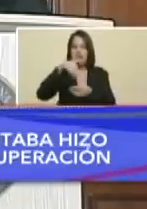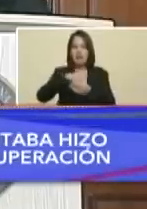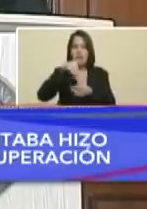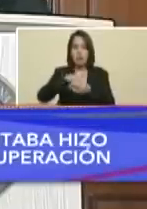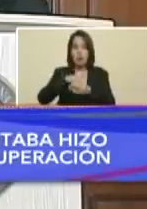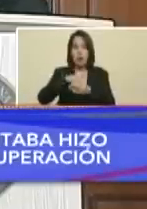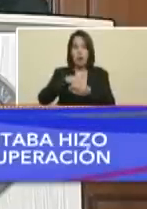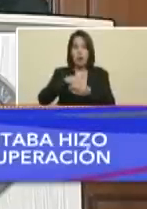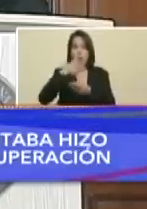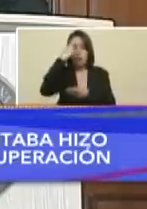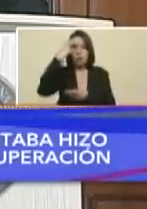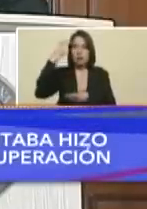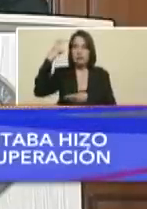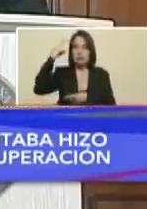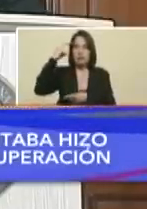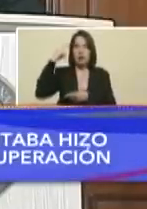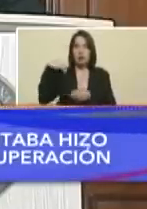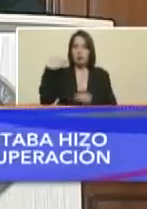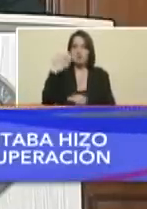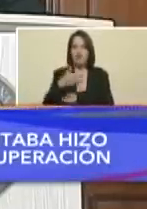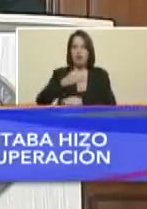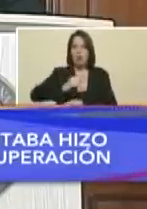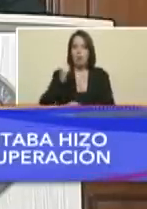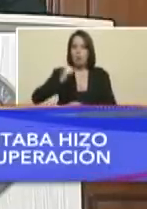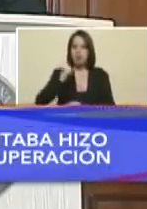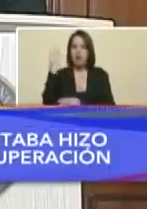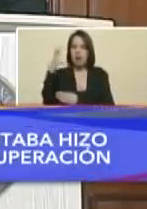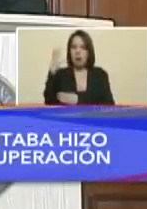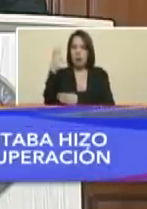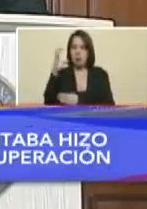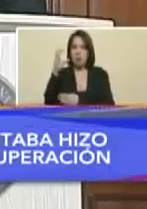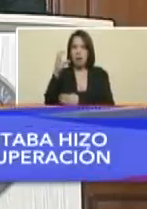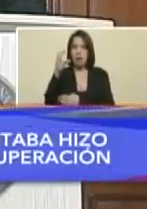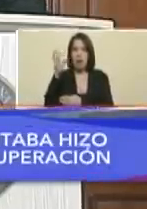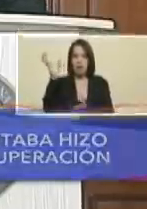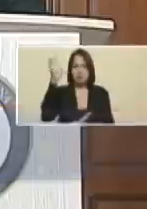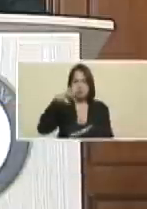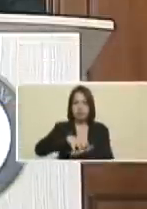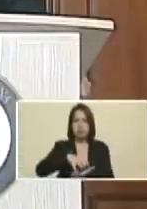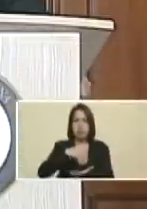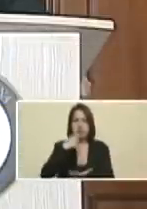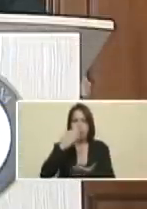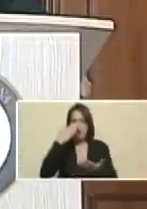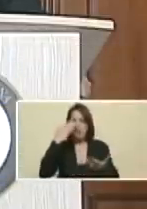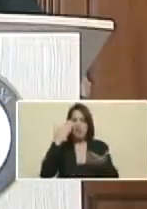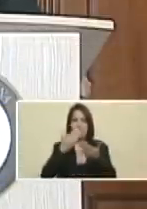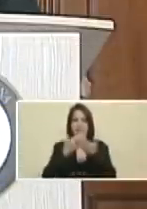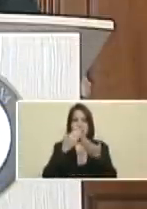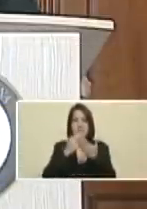como canciller me tocó ir a Bogotá, y en el Palacio de Nariño, ante la presencia del